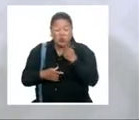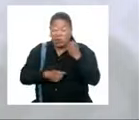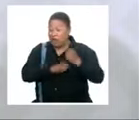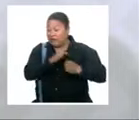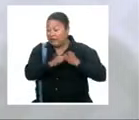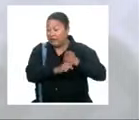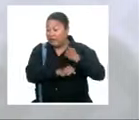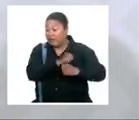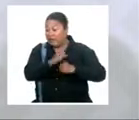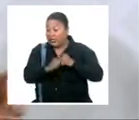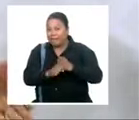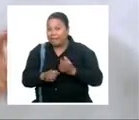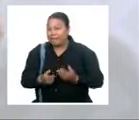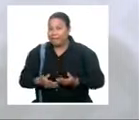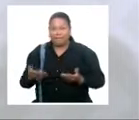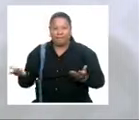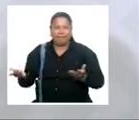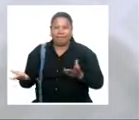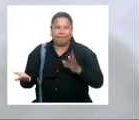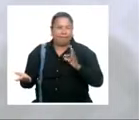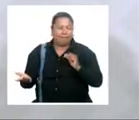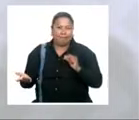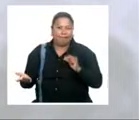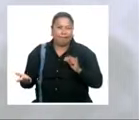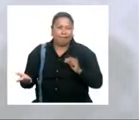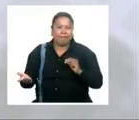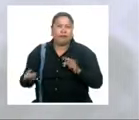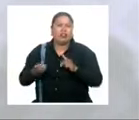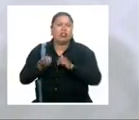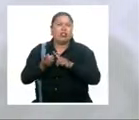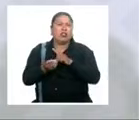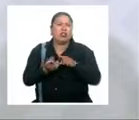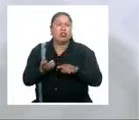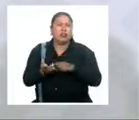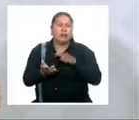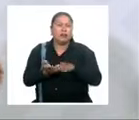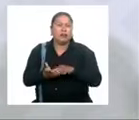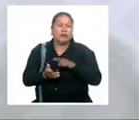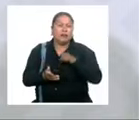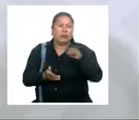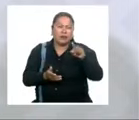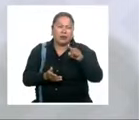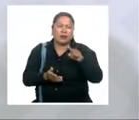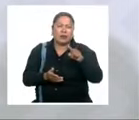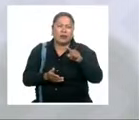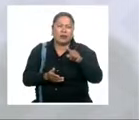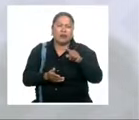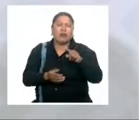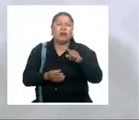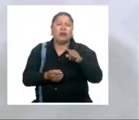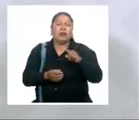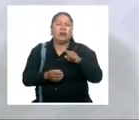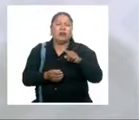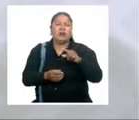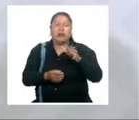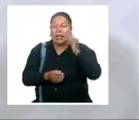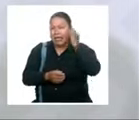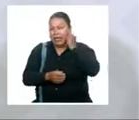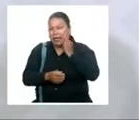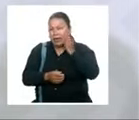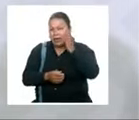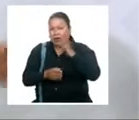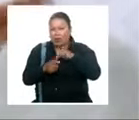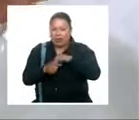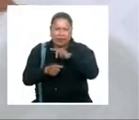años, principalmente en una zona que se llamaba o que se llama la colonia Vicente Guerrero